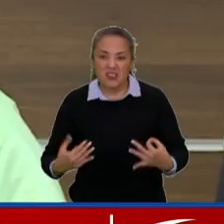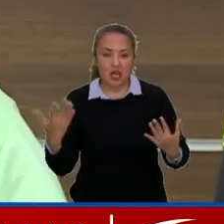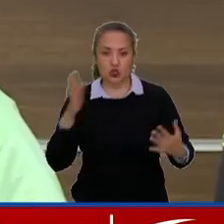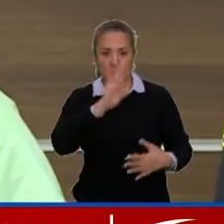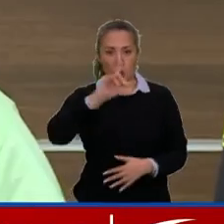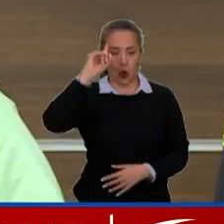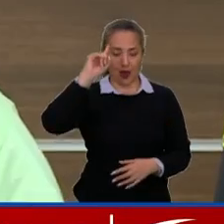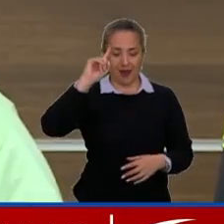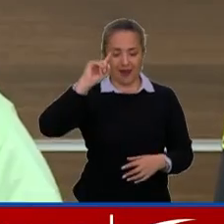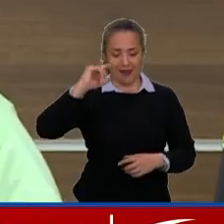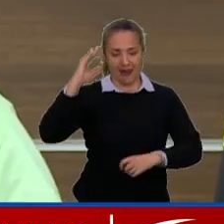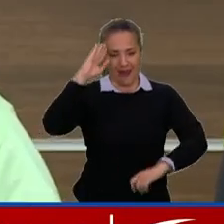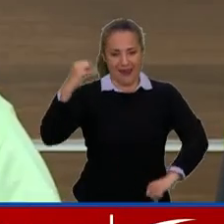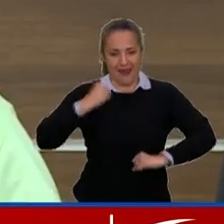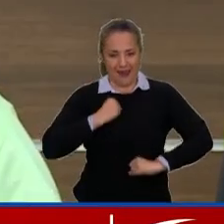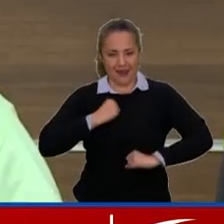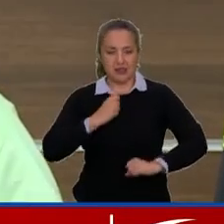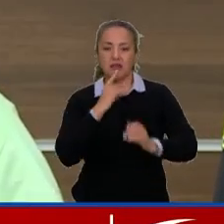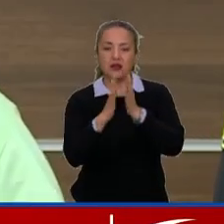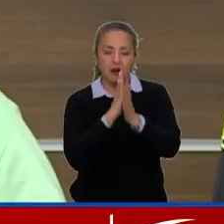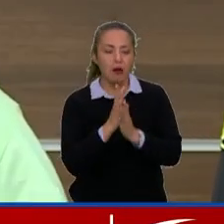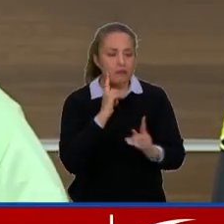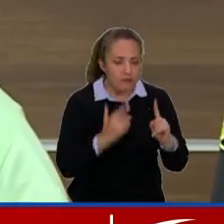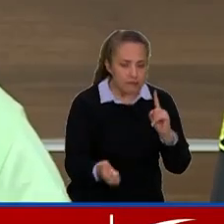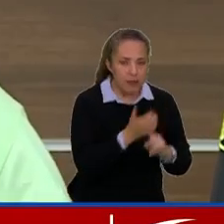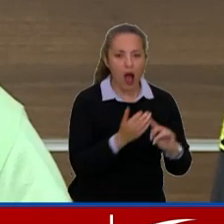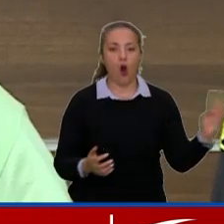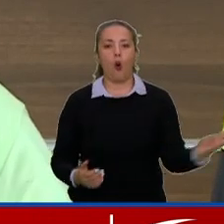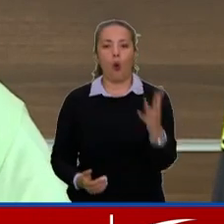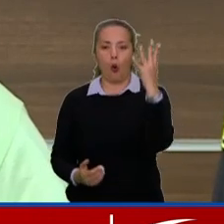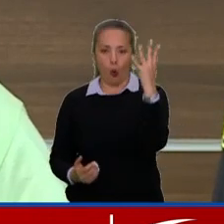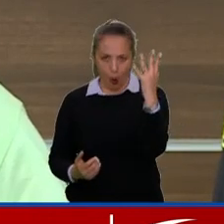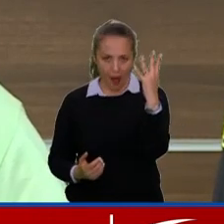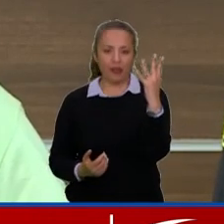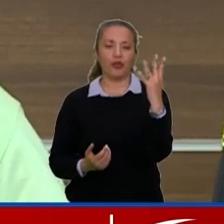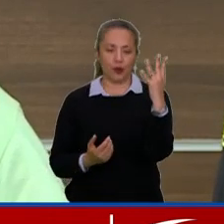ejército es que se ha hecho el hallazgo de 4 cadáveres.